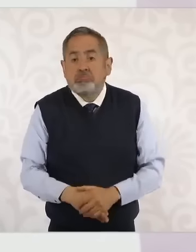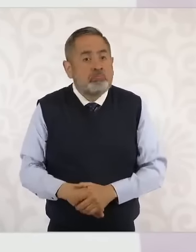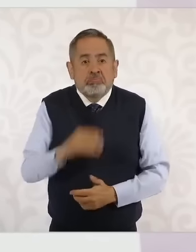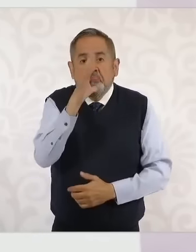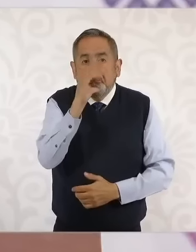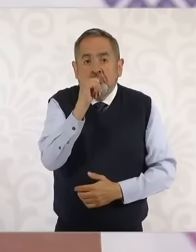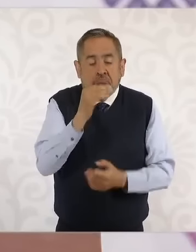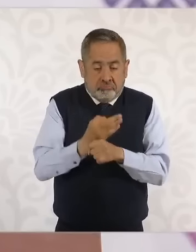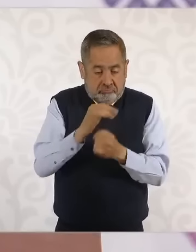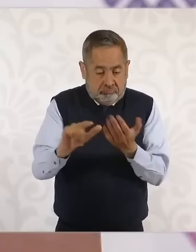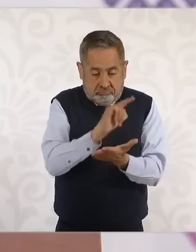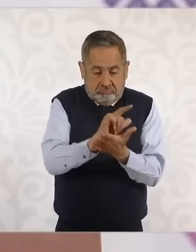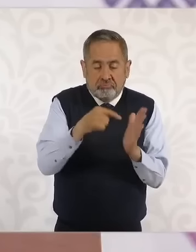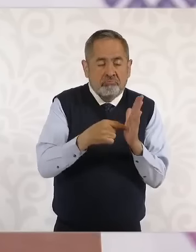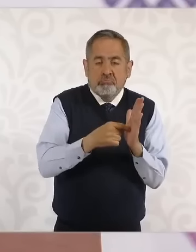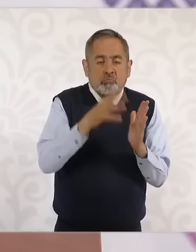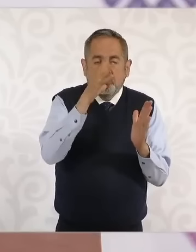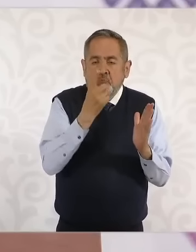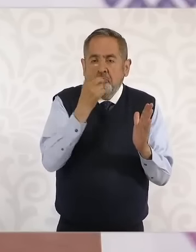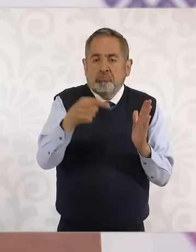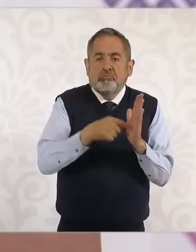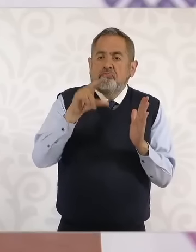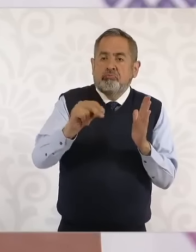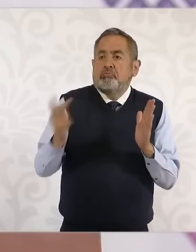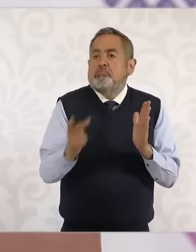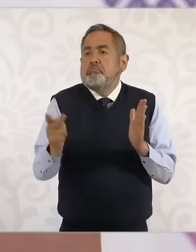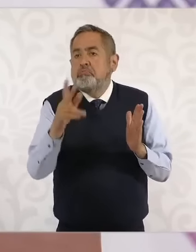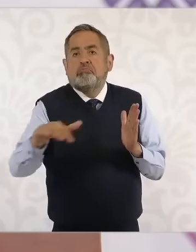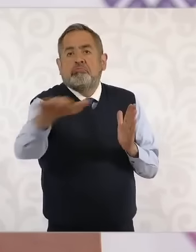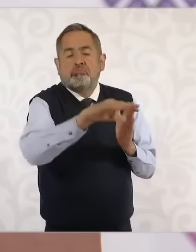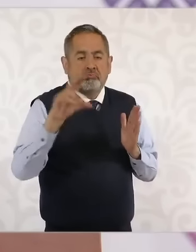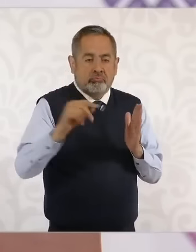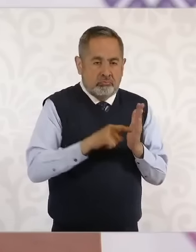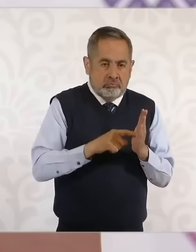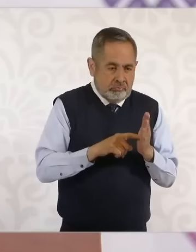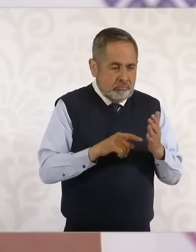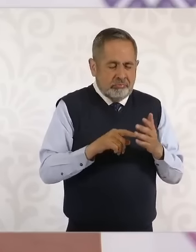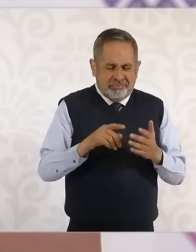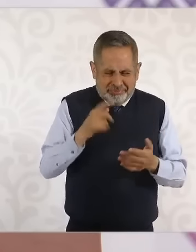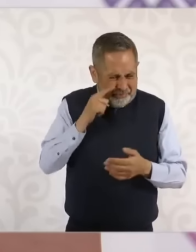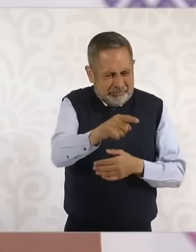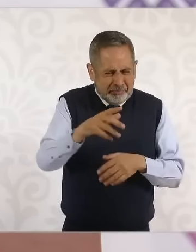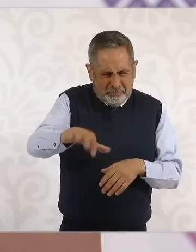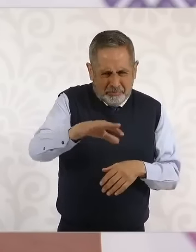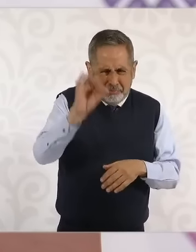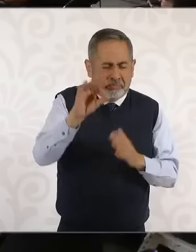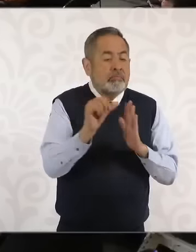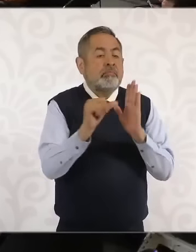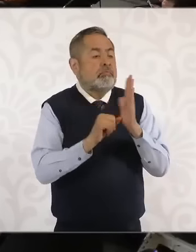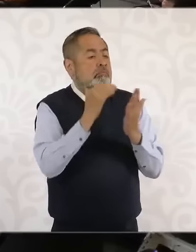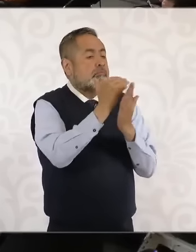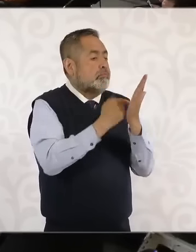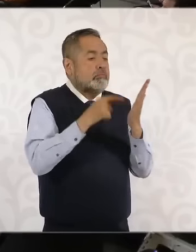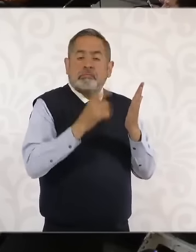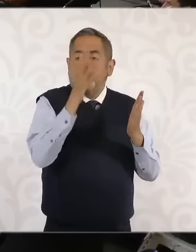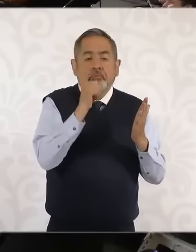pública no puede ir sobre temas electorales ni sobre otros temas. A ver si encuentras el artículo